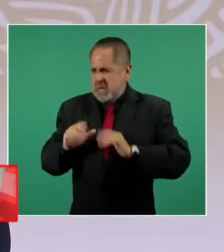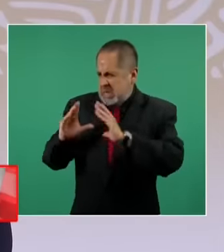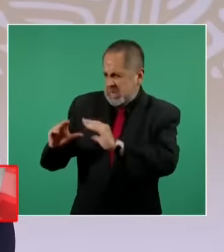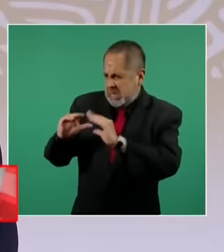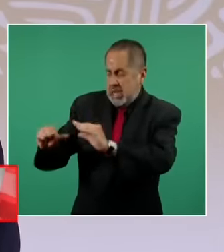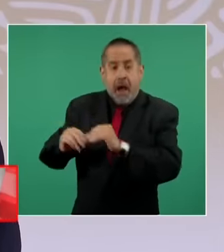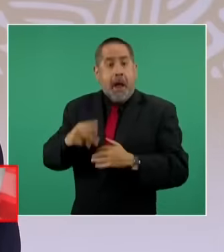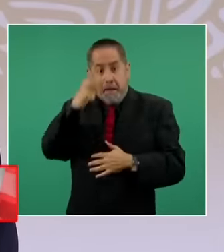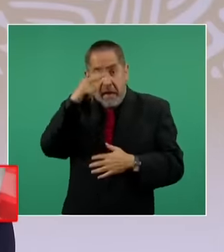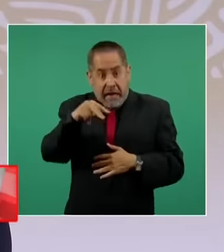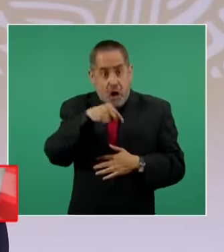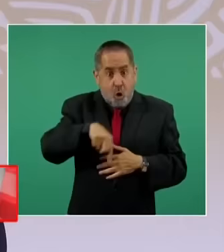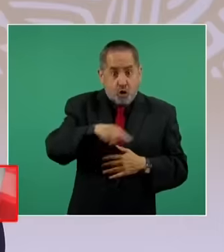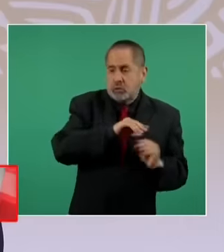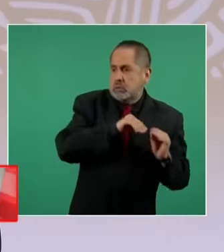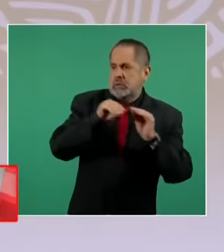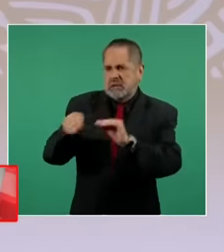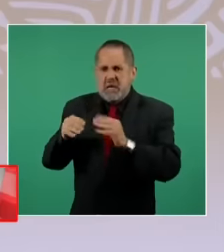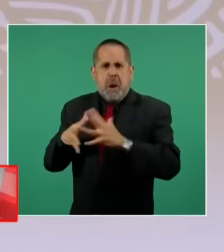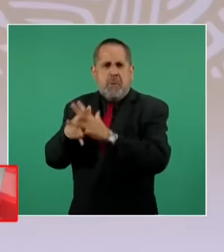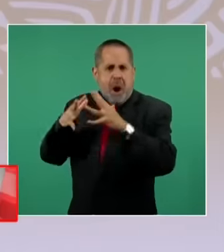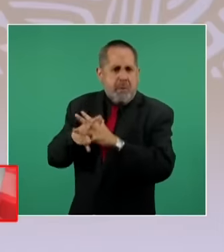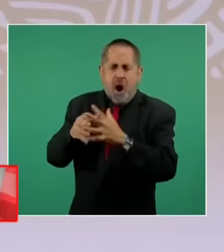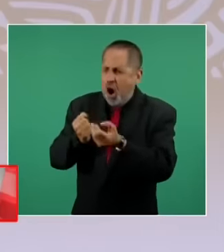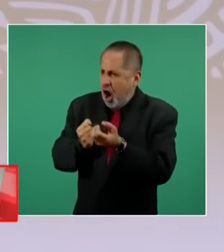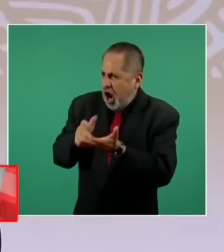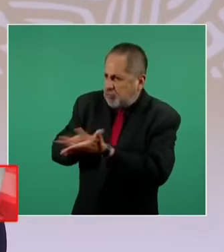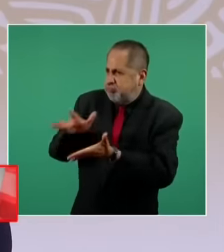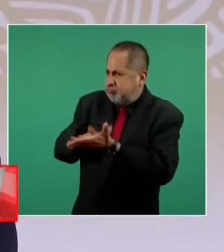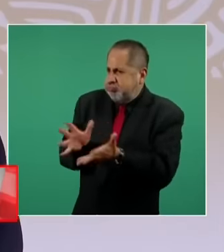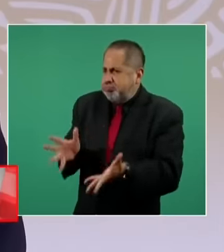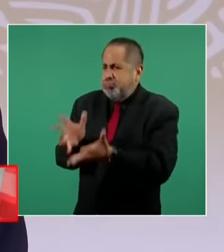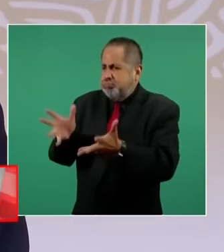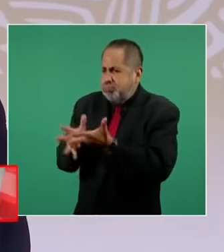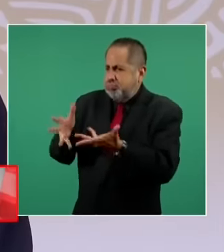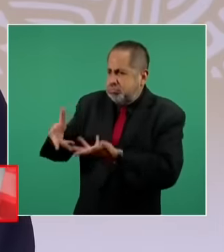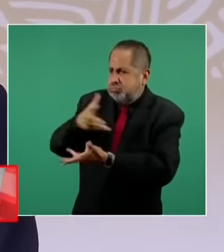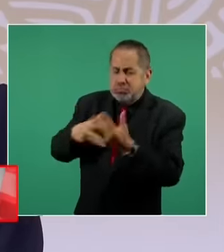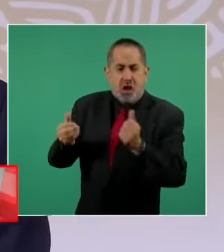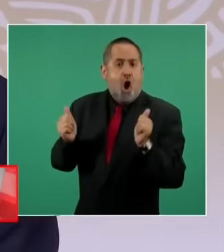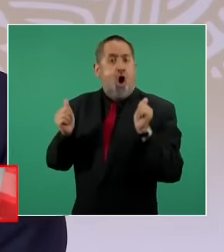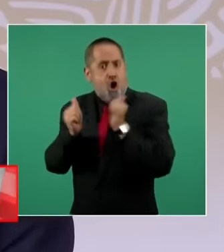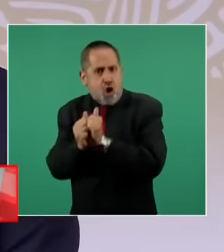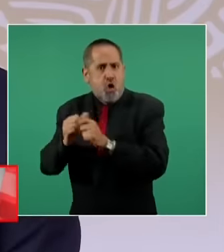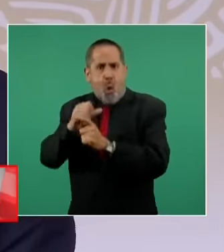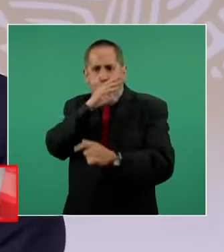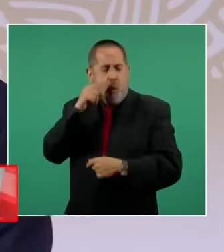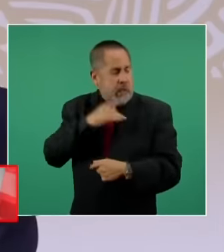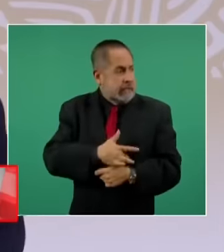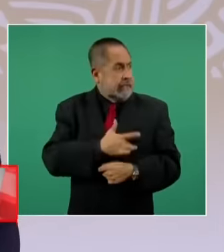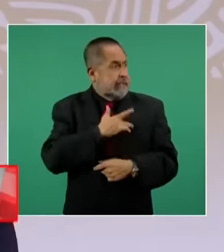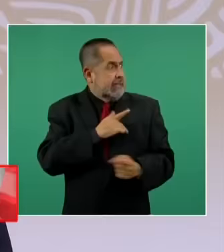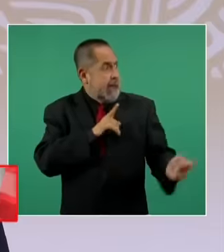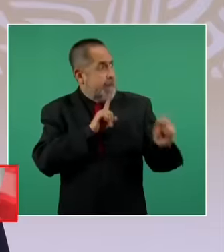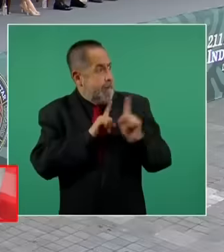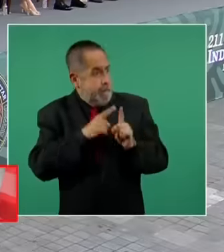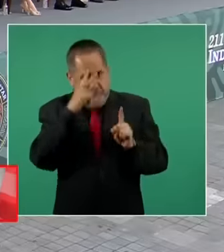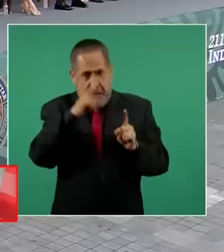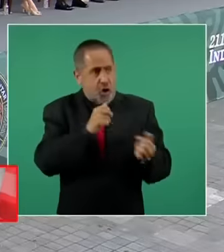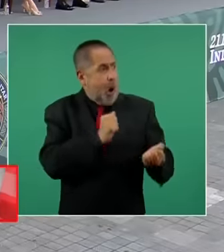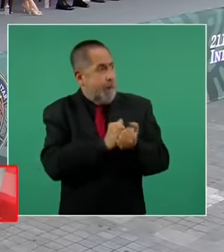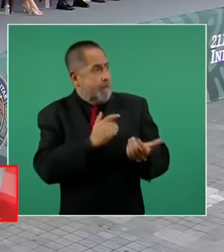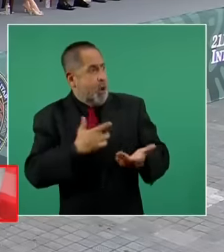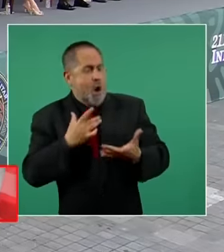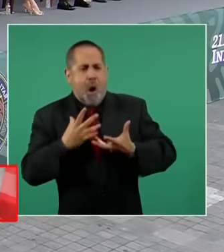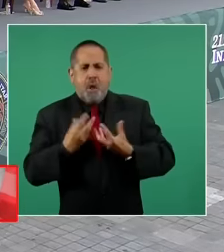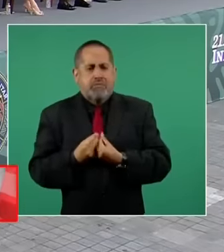Cuba y sus proezas inspiraron a la tropa y a cuantos oyeron hablar de ellas. Otra vez dejó el